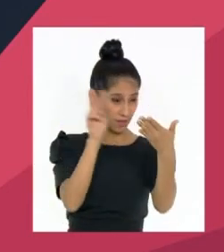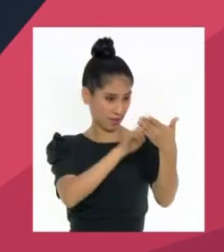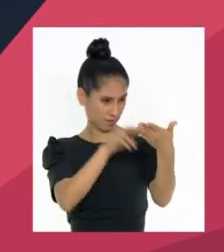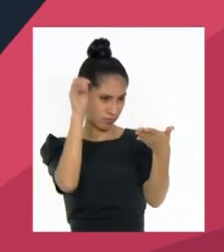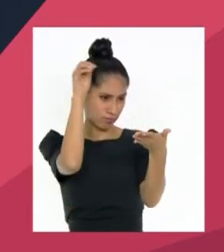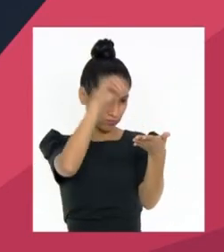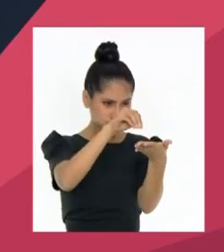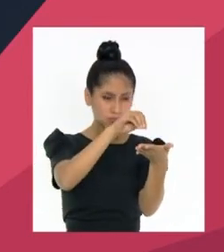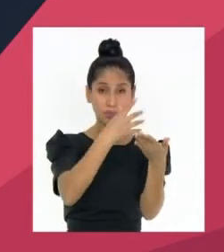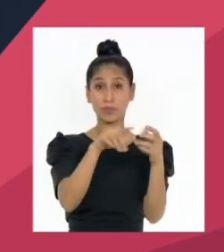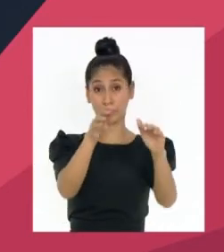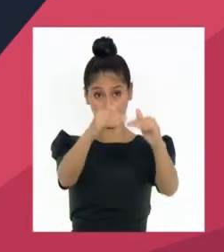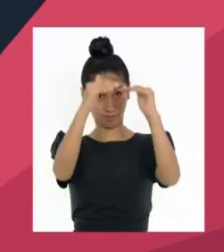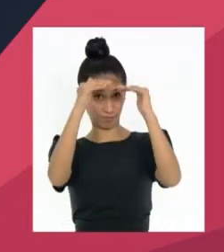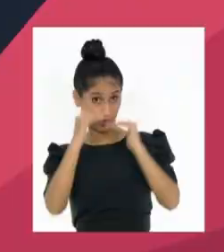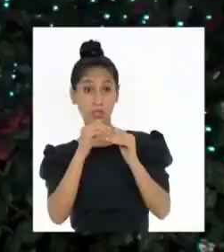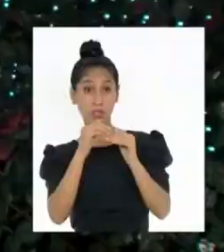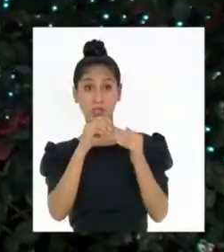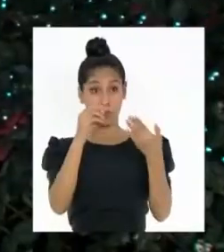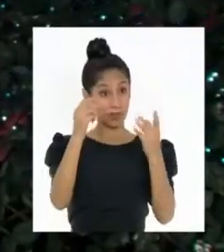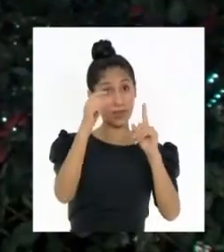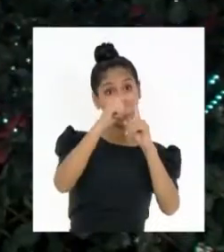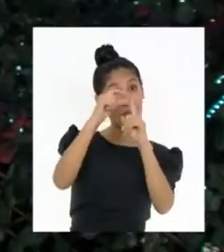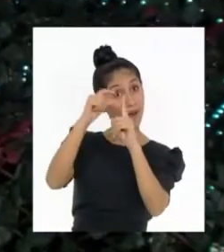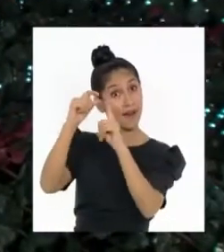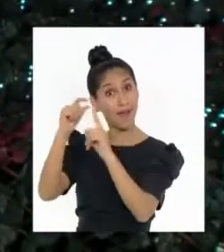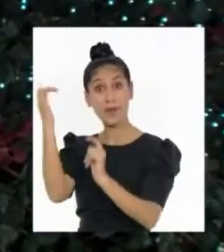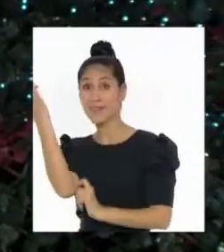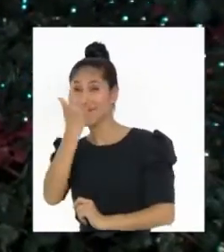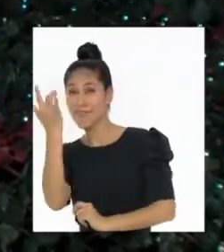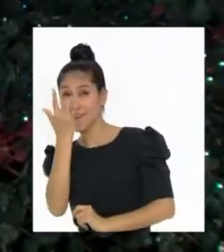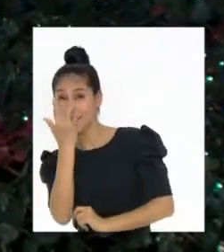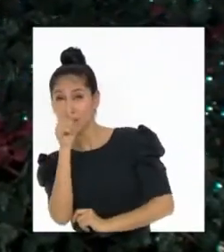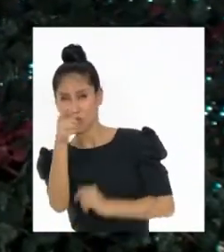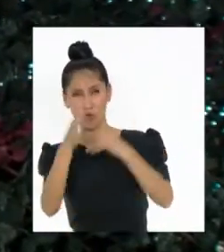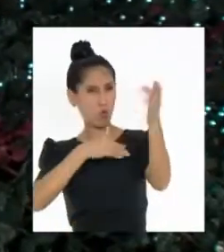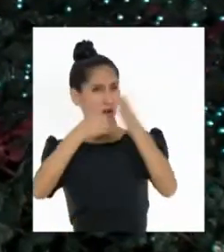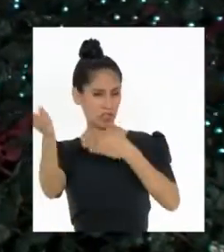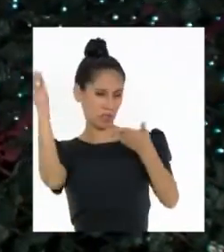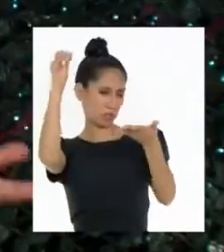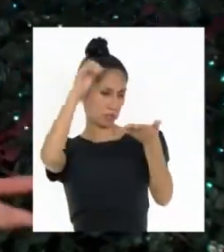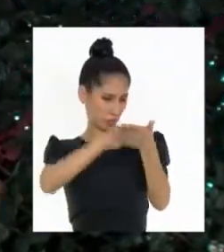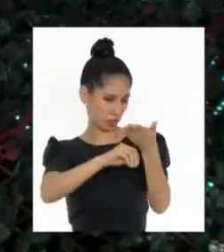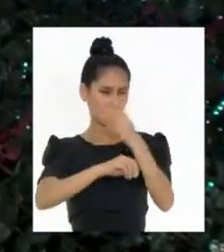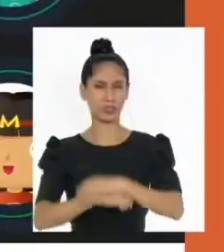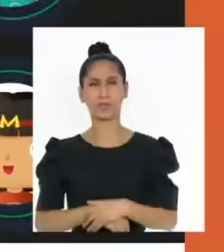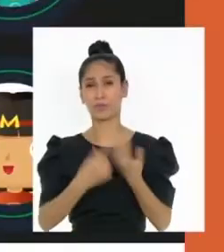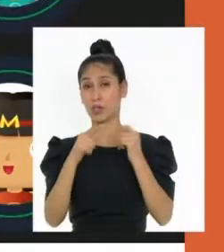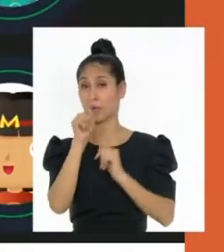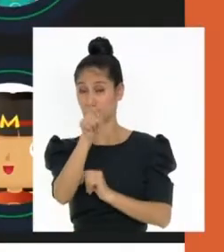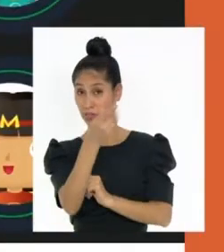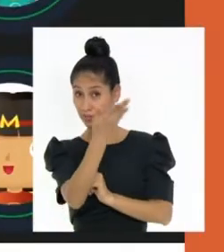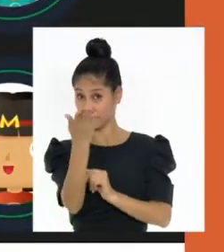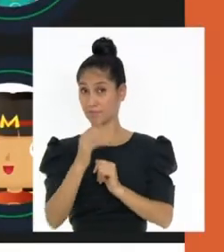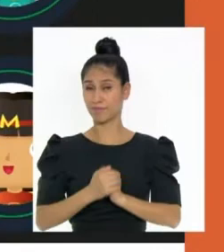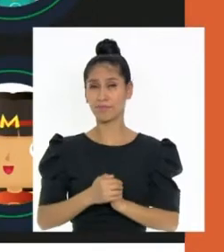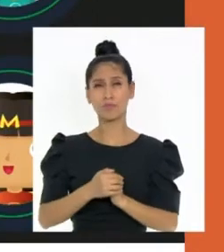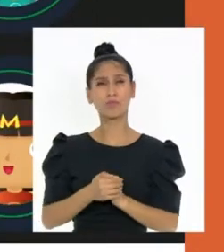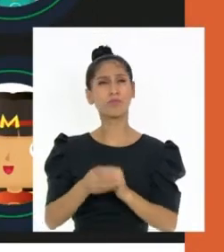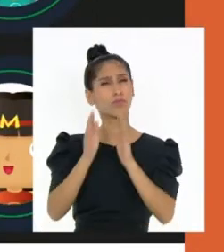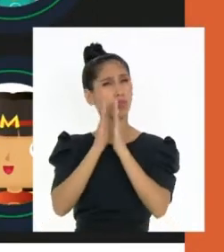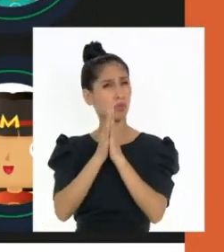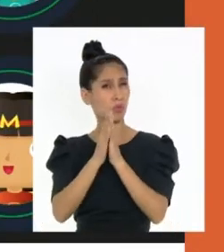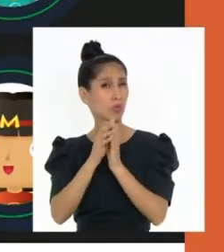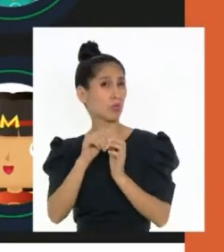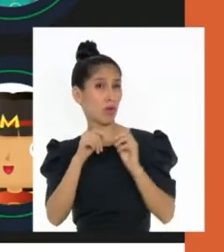negritas cualquier palabra que desees. Tienen 15 segundos para responder si van a utilizar un comodín. Podríamos pedirle ayuda